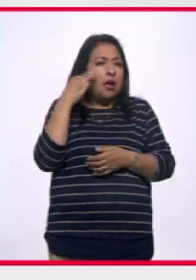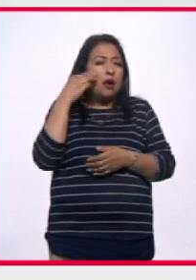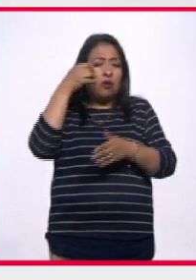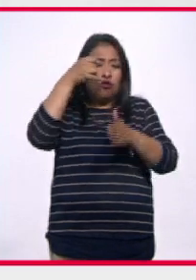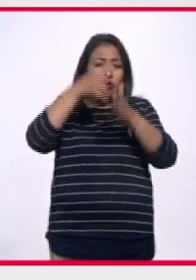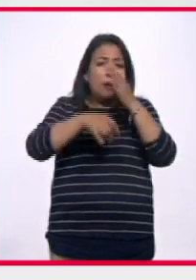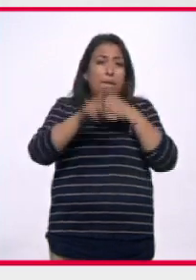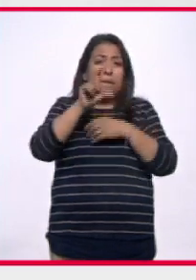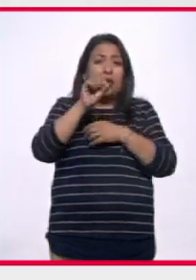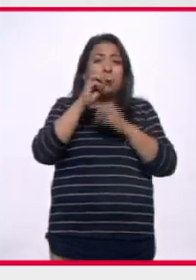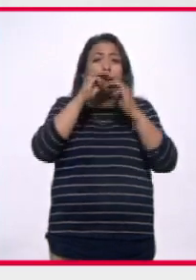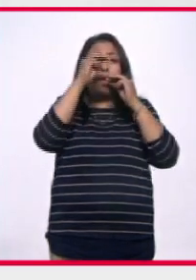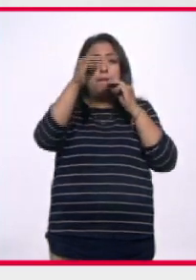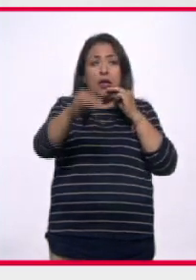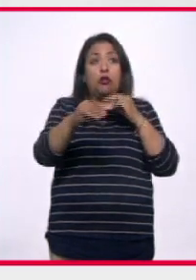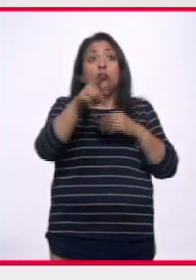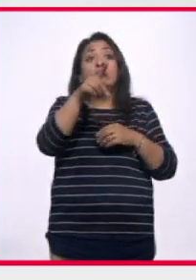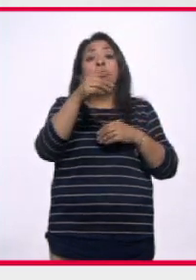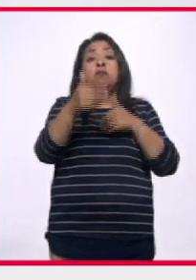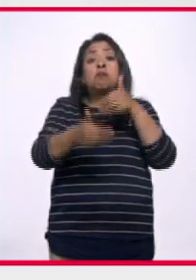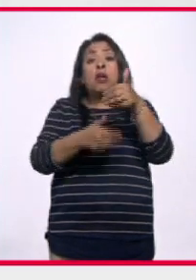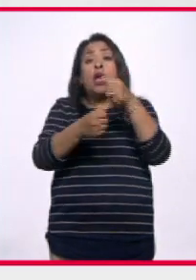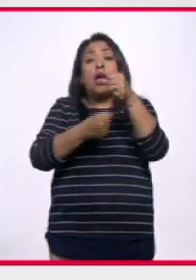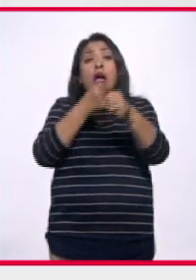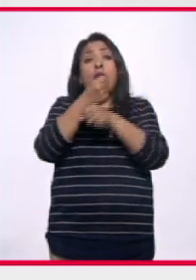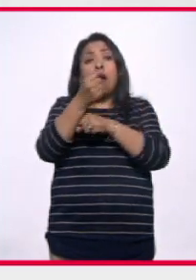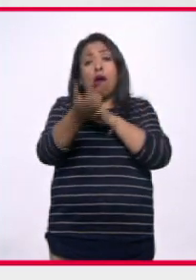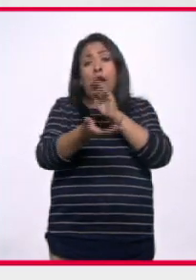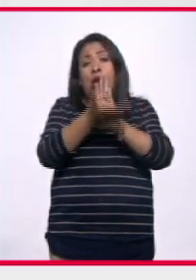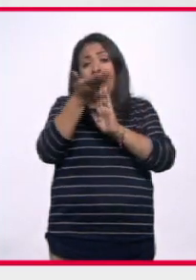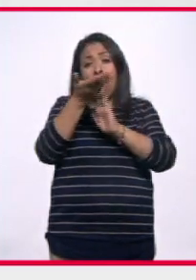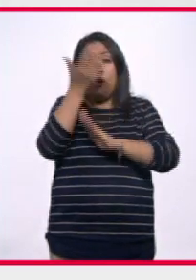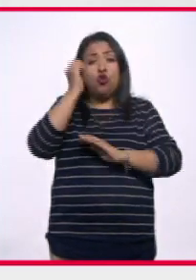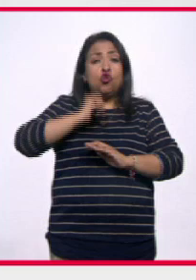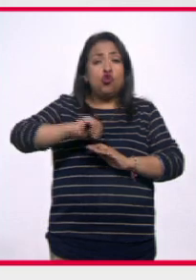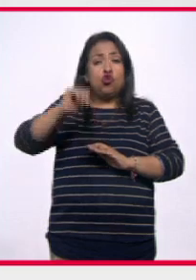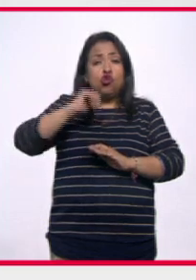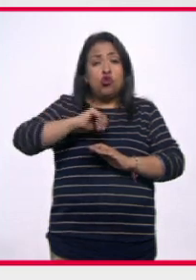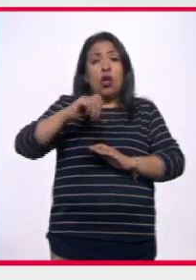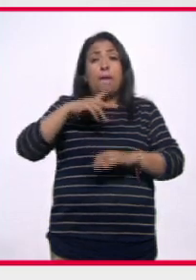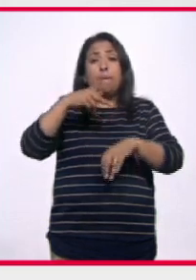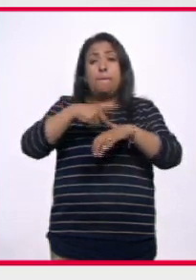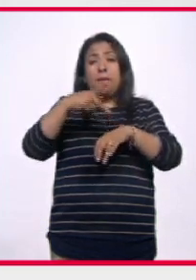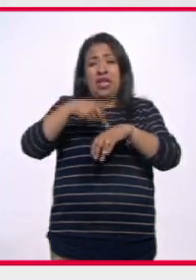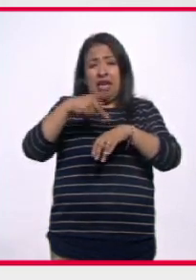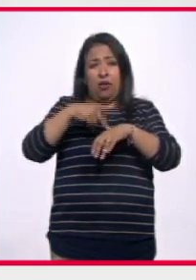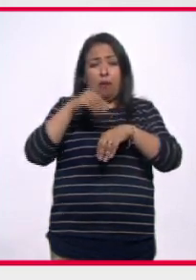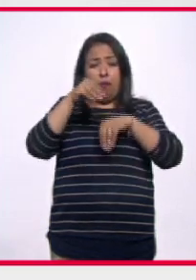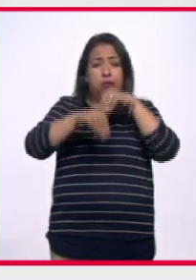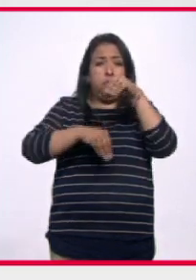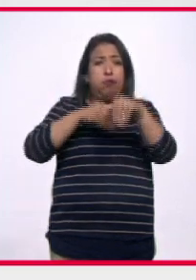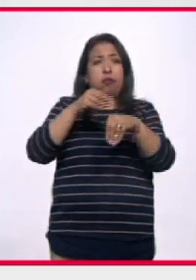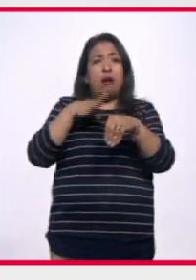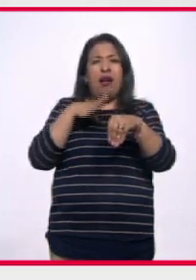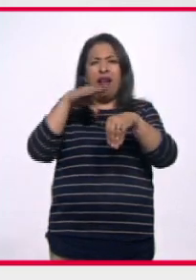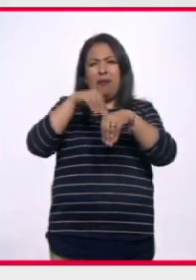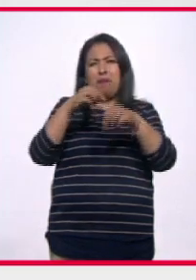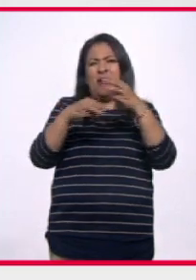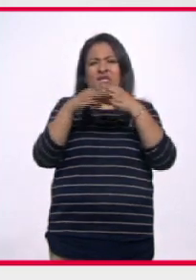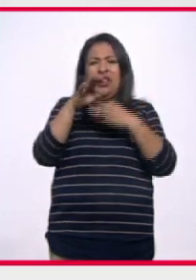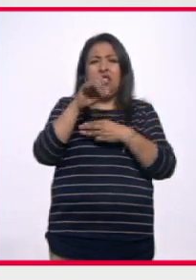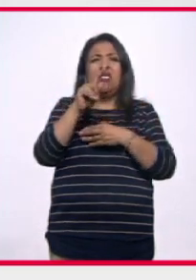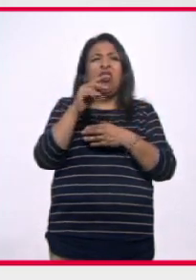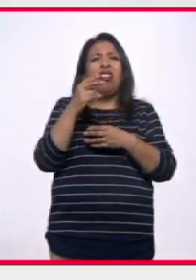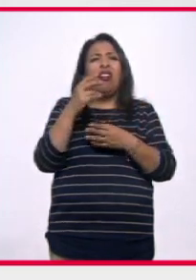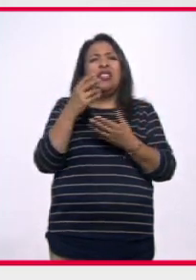20 metros de su entrada con el paso de los años la edificación prehispánica construida con piedra caliza y revestida de estuco ha